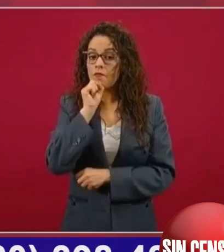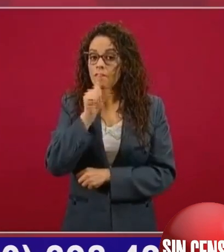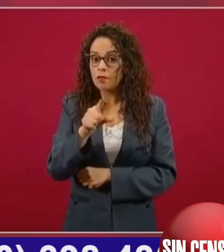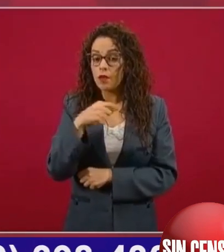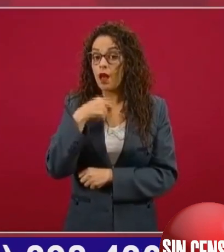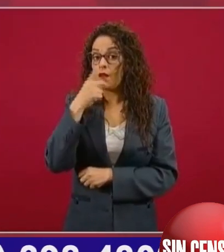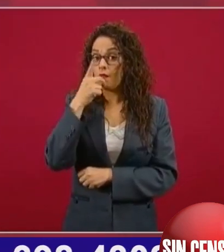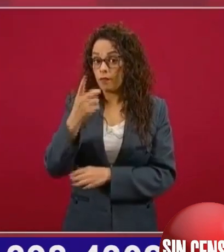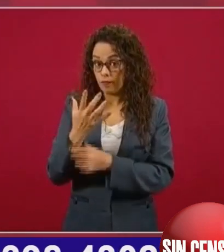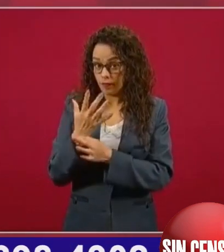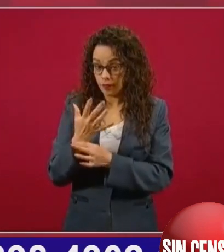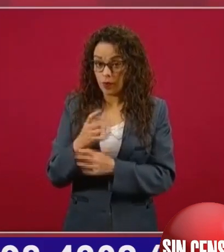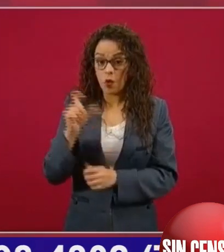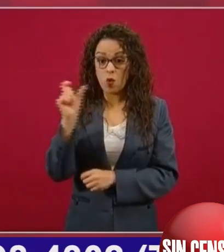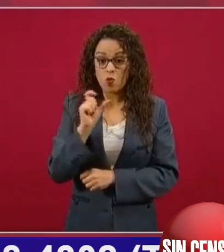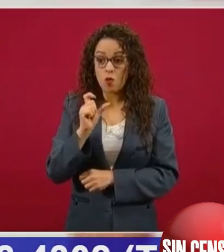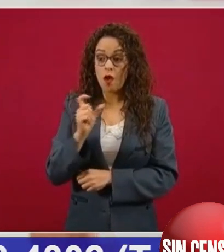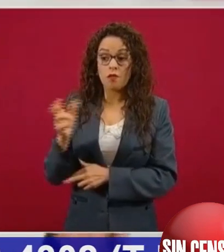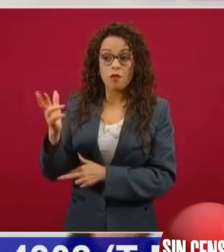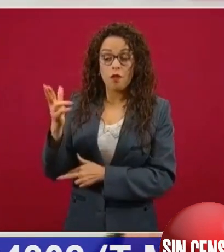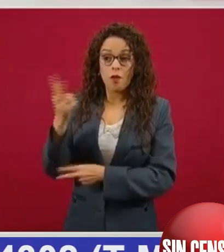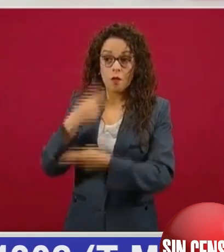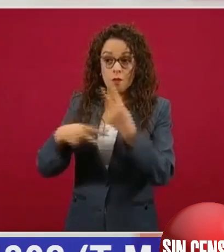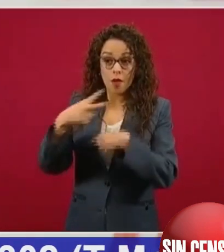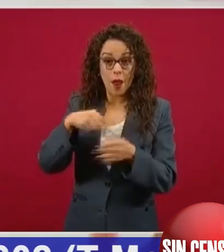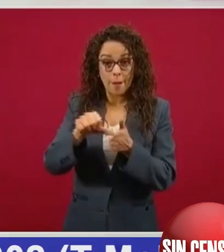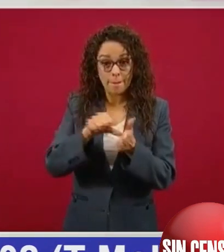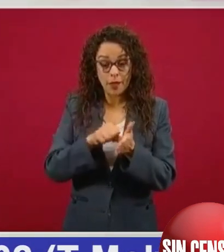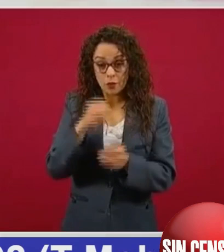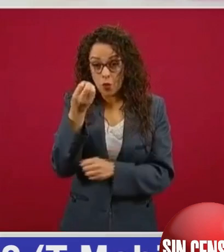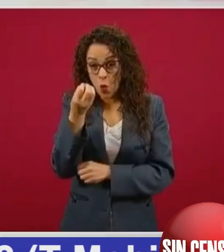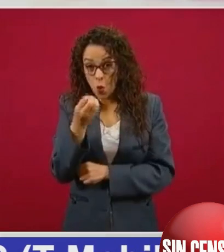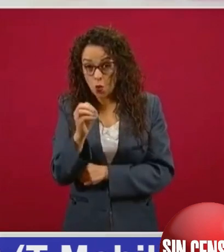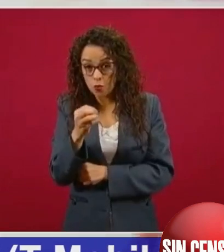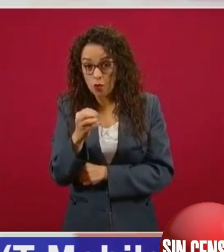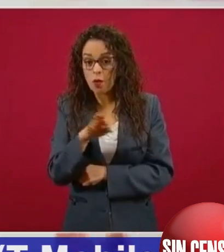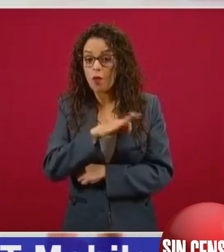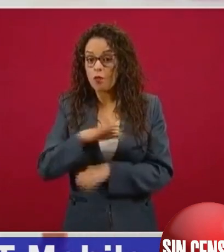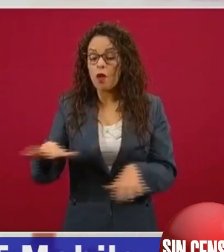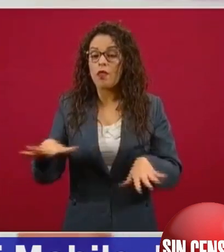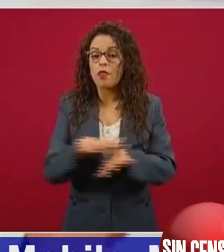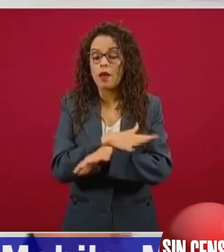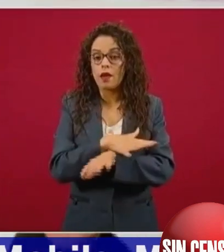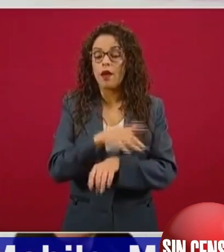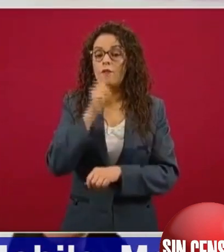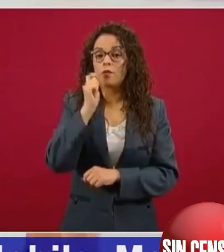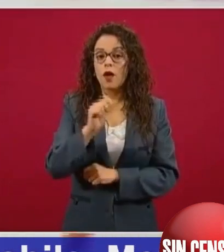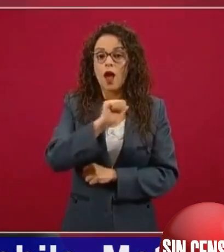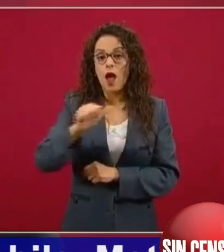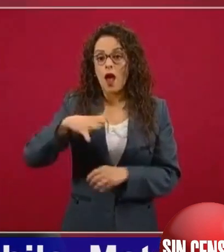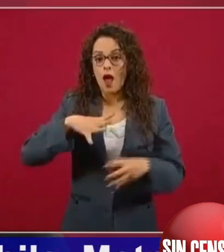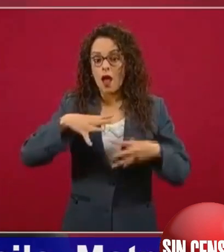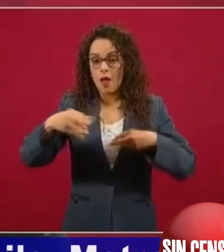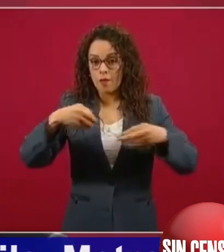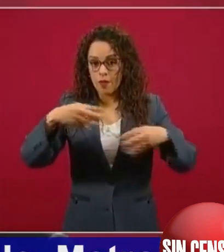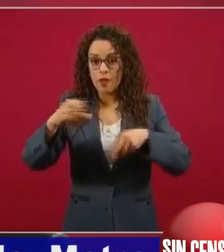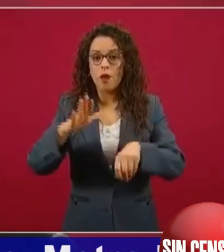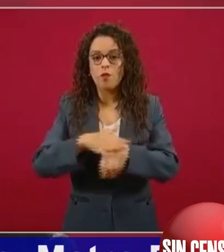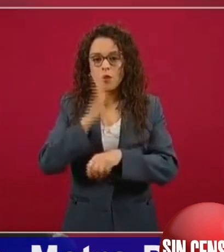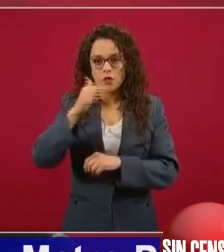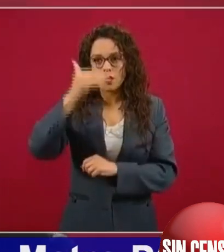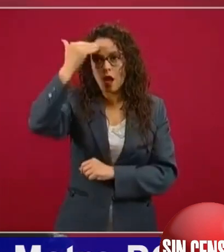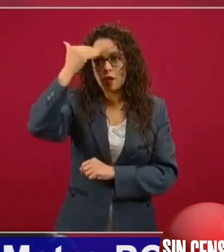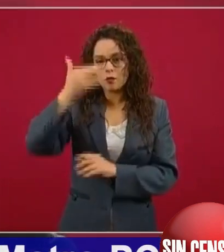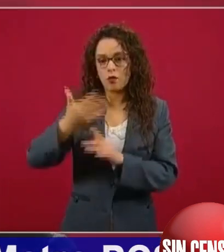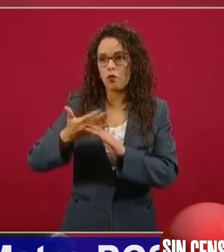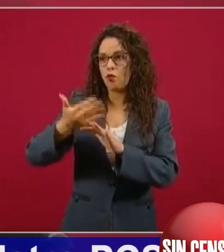octubre tendríamos un cambio en la intensidad epidémica, porque sabemos que desde hace centenas